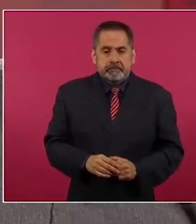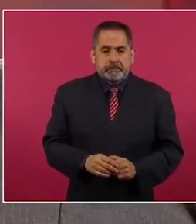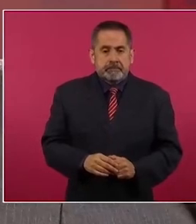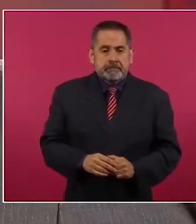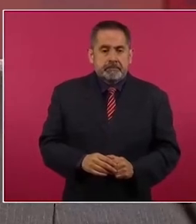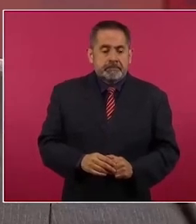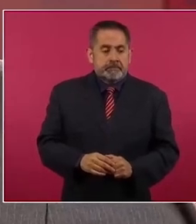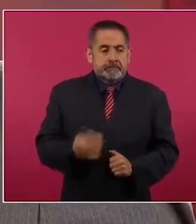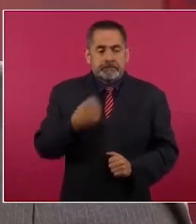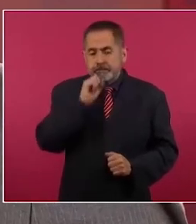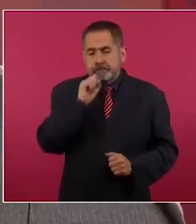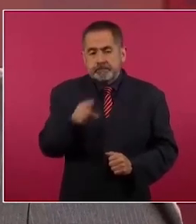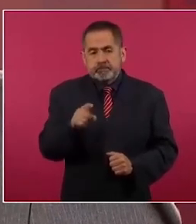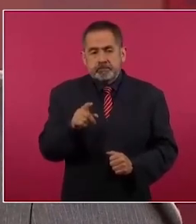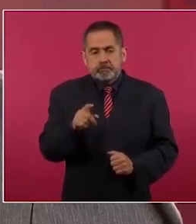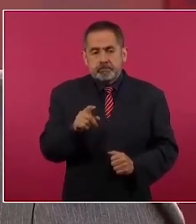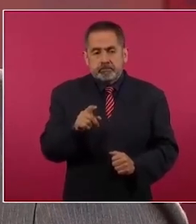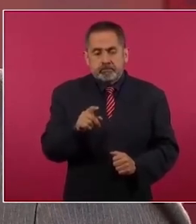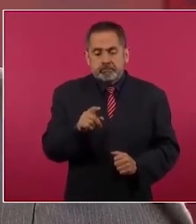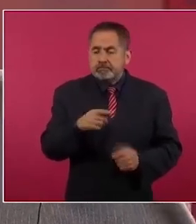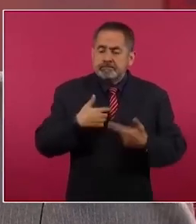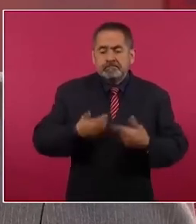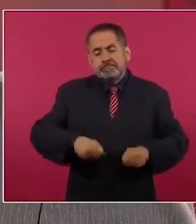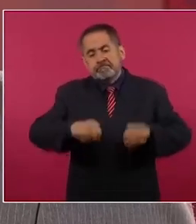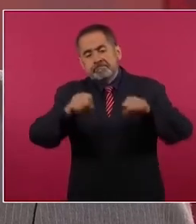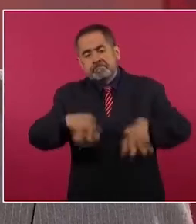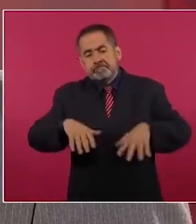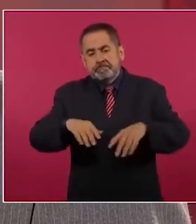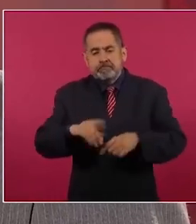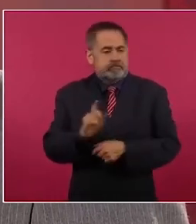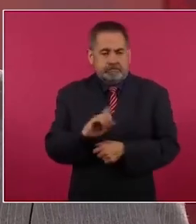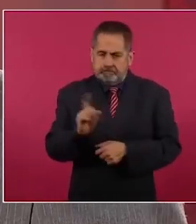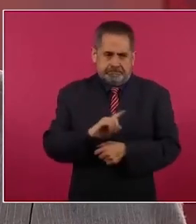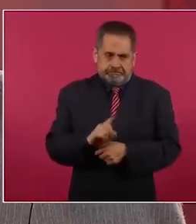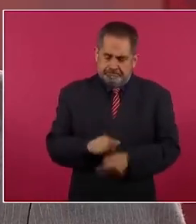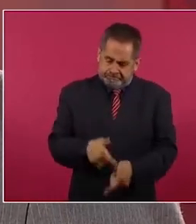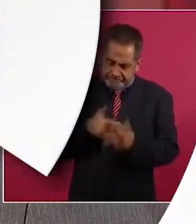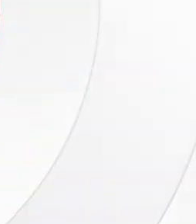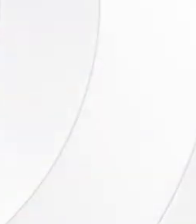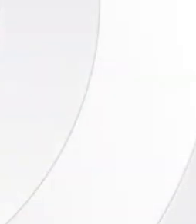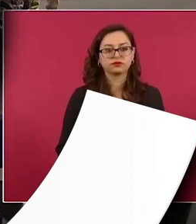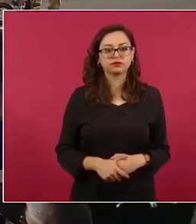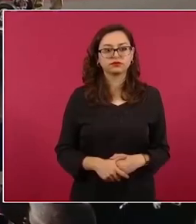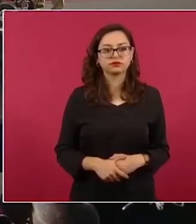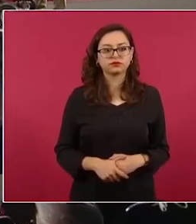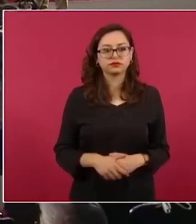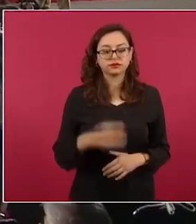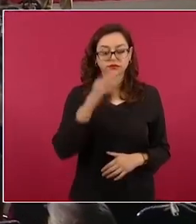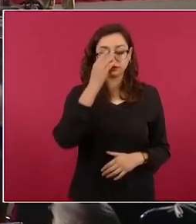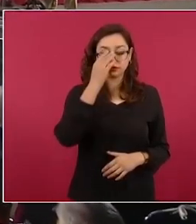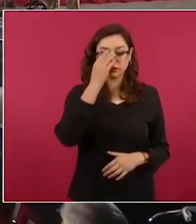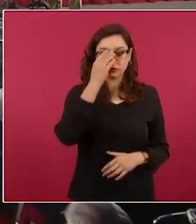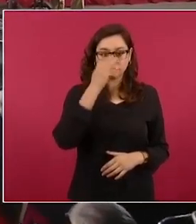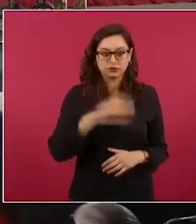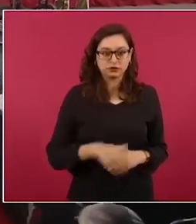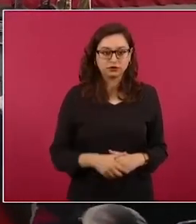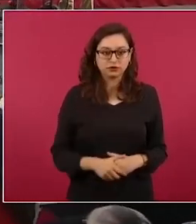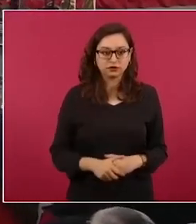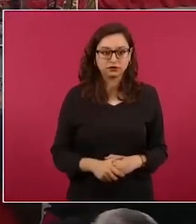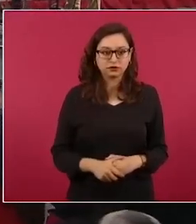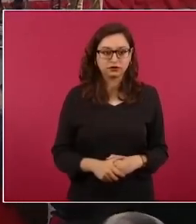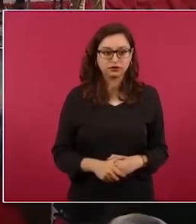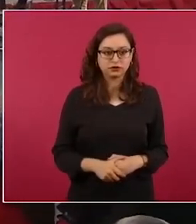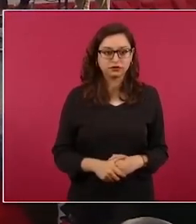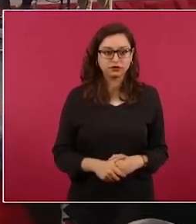y no vamos a dejar de trabajar. El presidente Calderón no